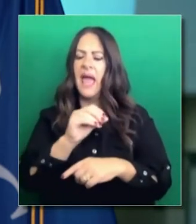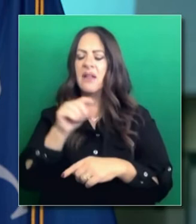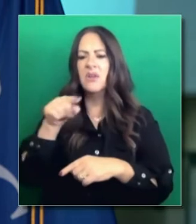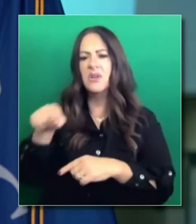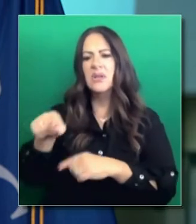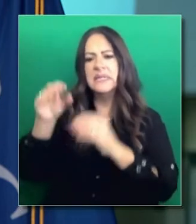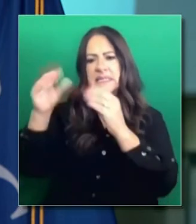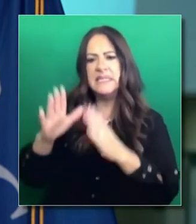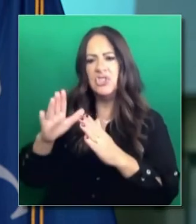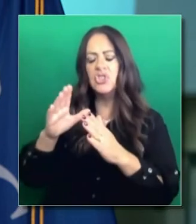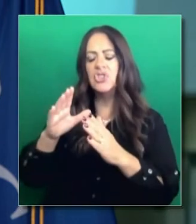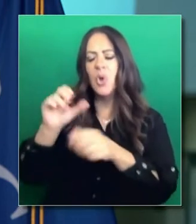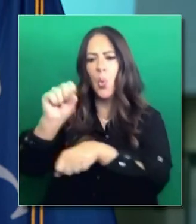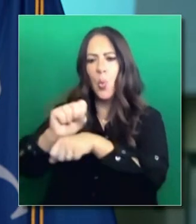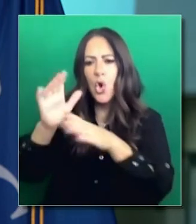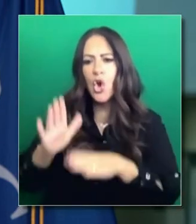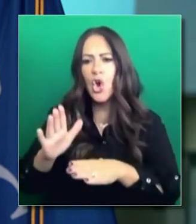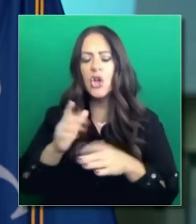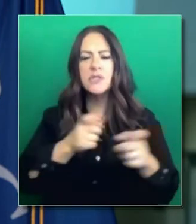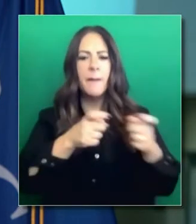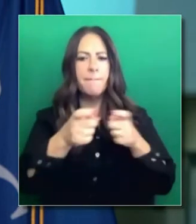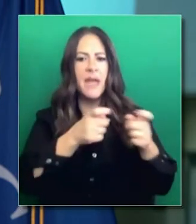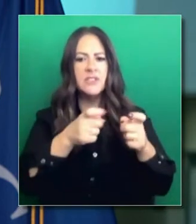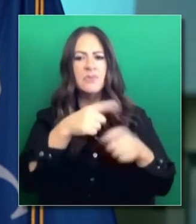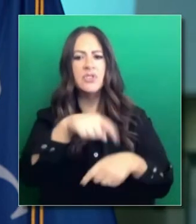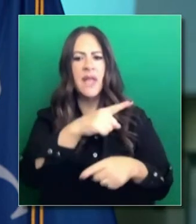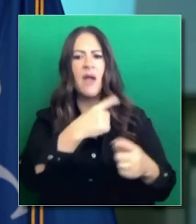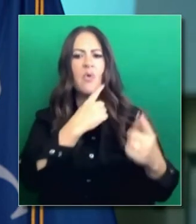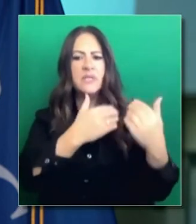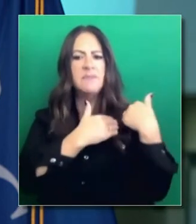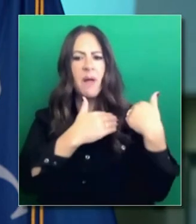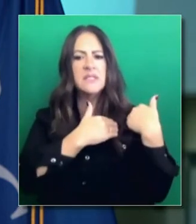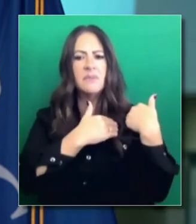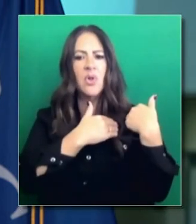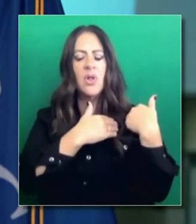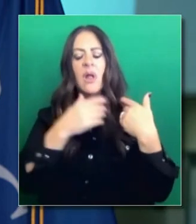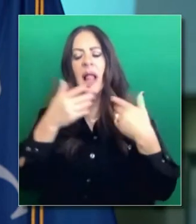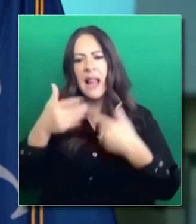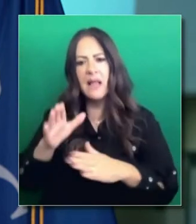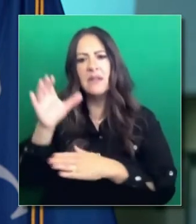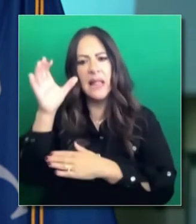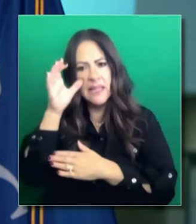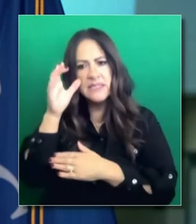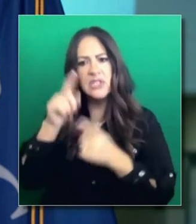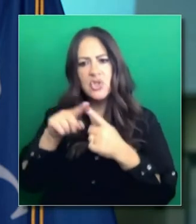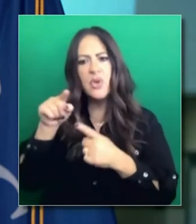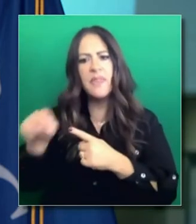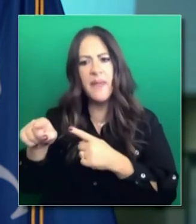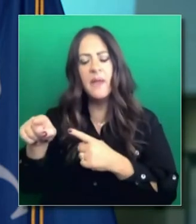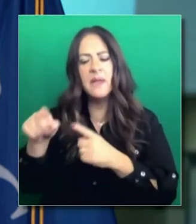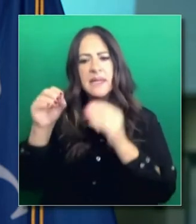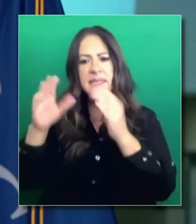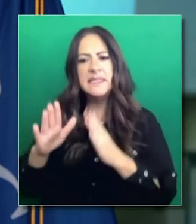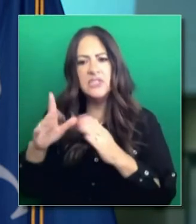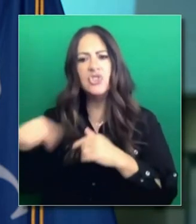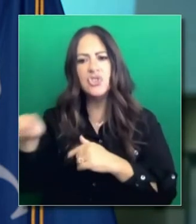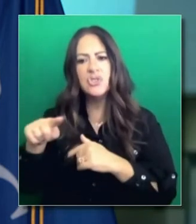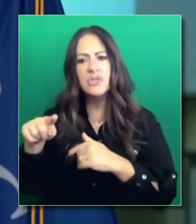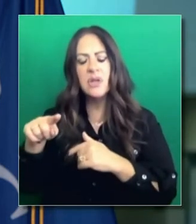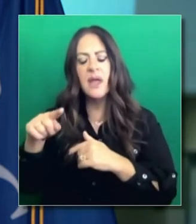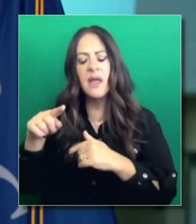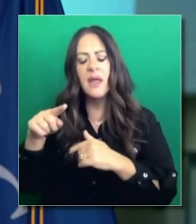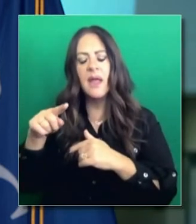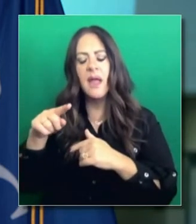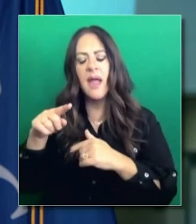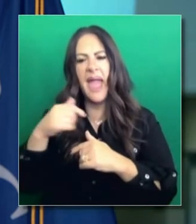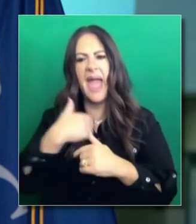trabajadores deben tener voz, que la administración debe tener la responsabilidad y darles la oportunidad de dejarse escuchar y